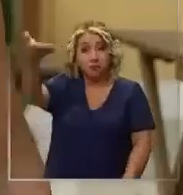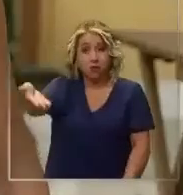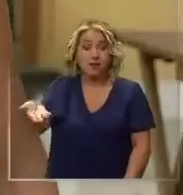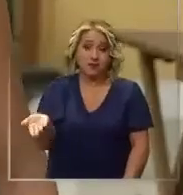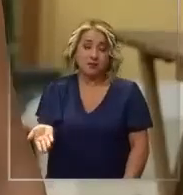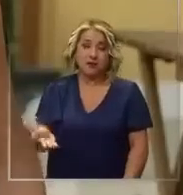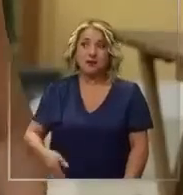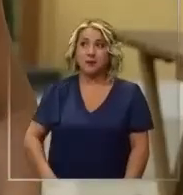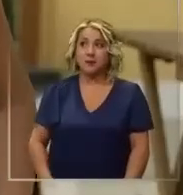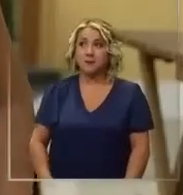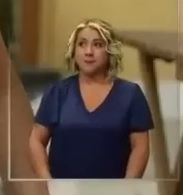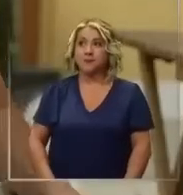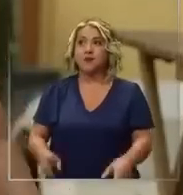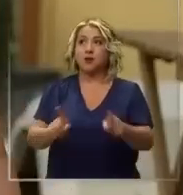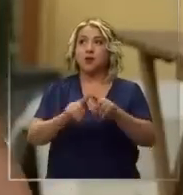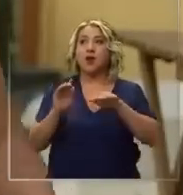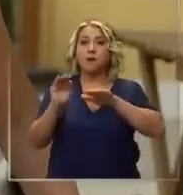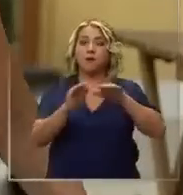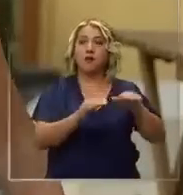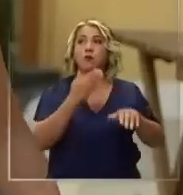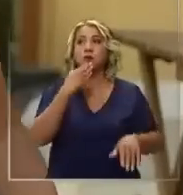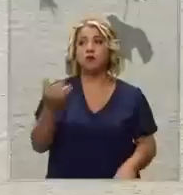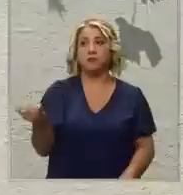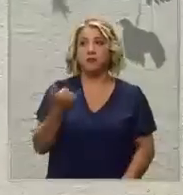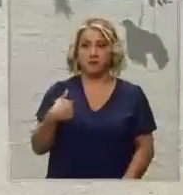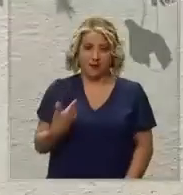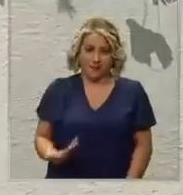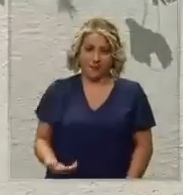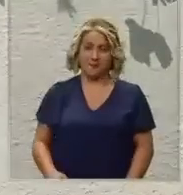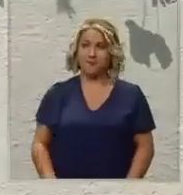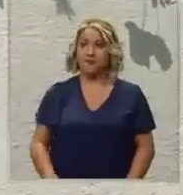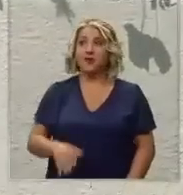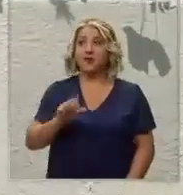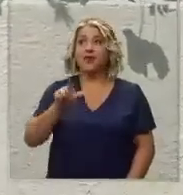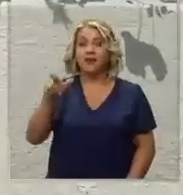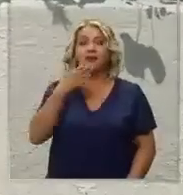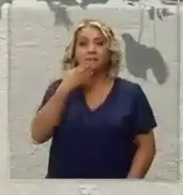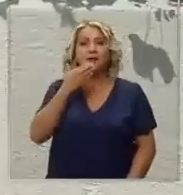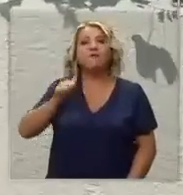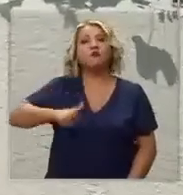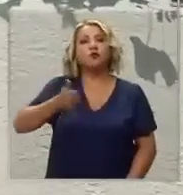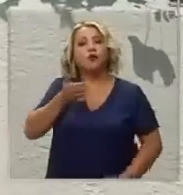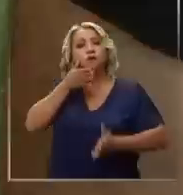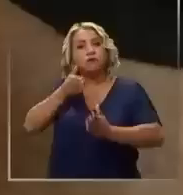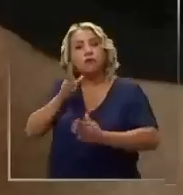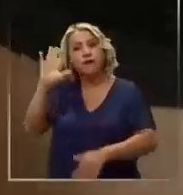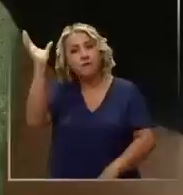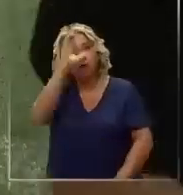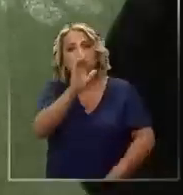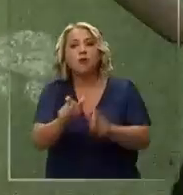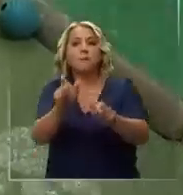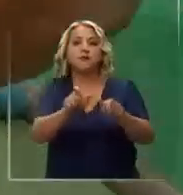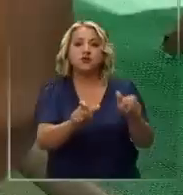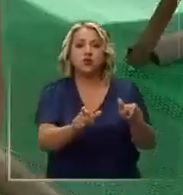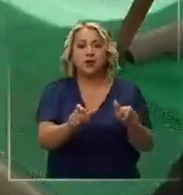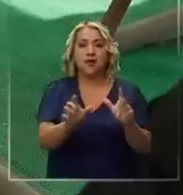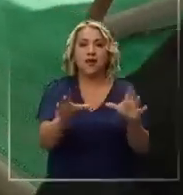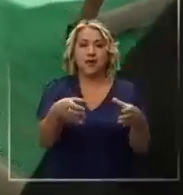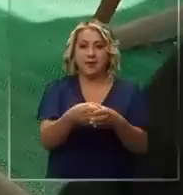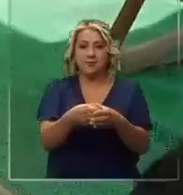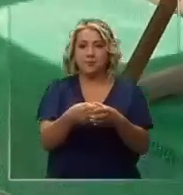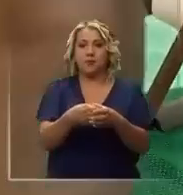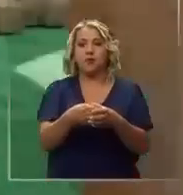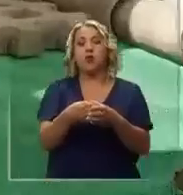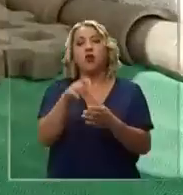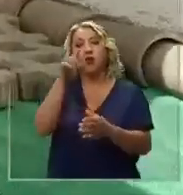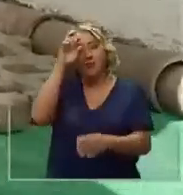también estar apoyando cuando me llamen a mí. Alejandra también es voluntaria dedicada a la búsqueda de personas con el equipo CASAR